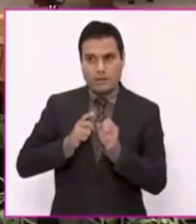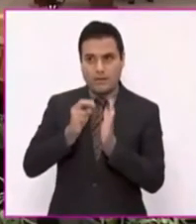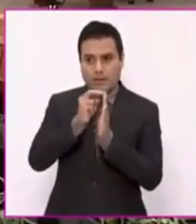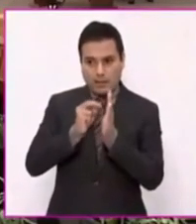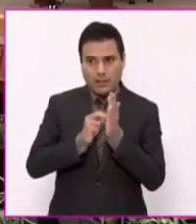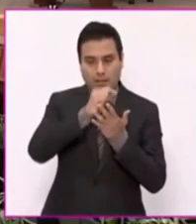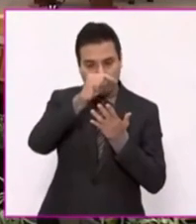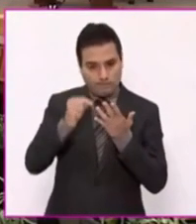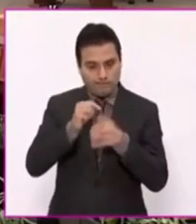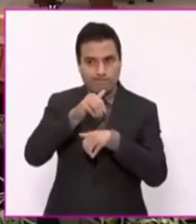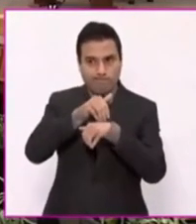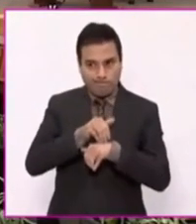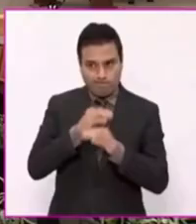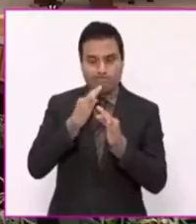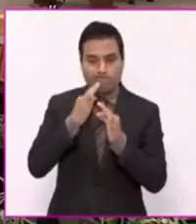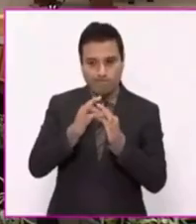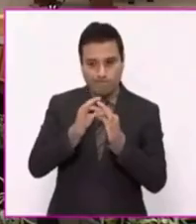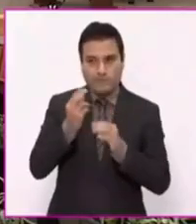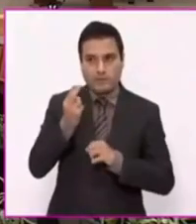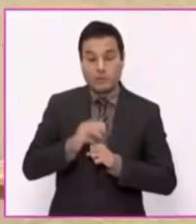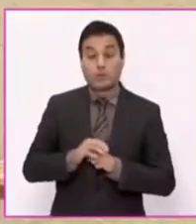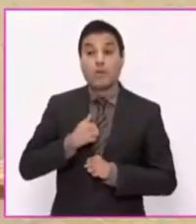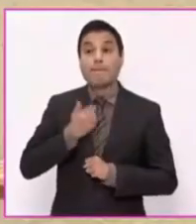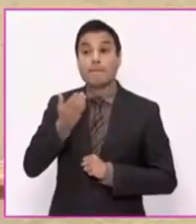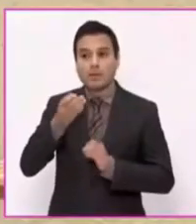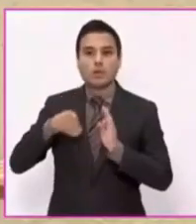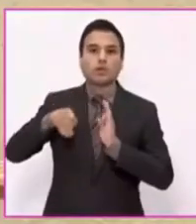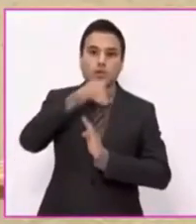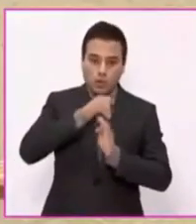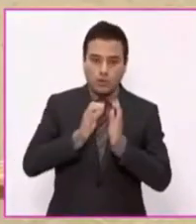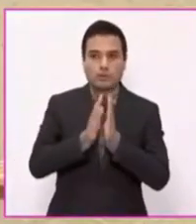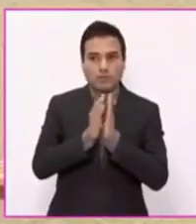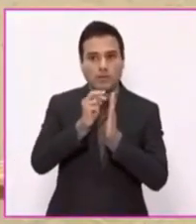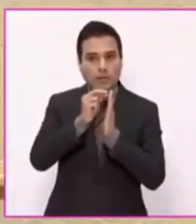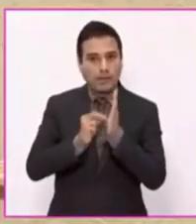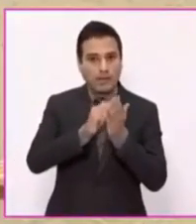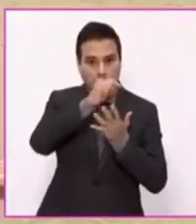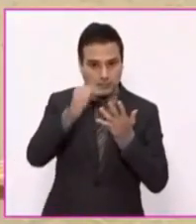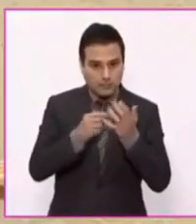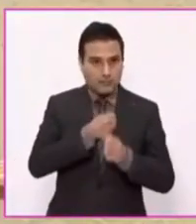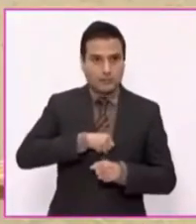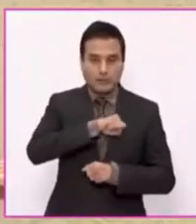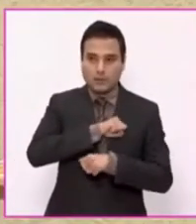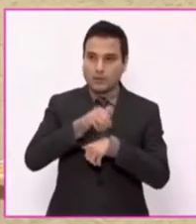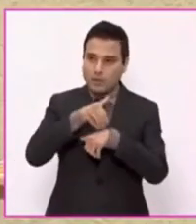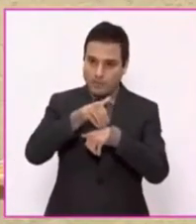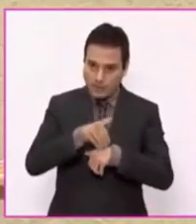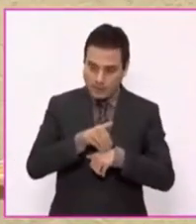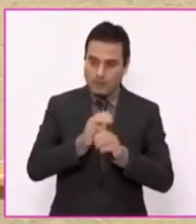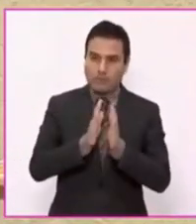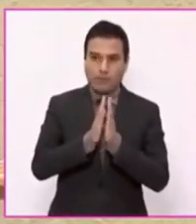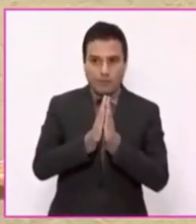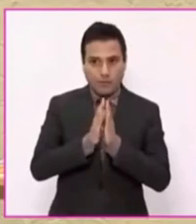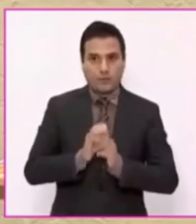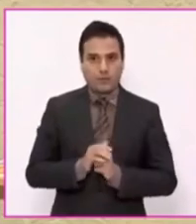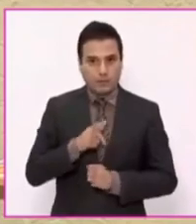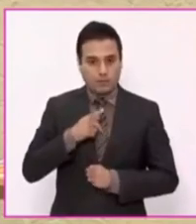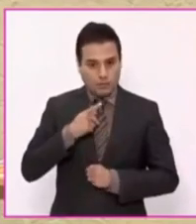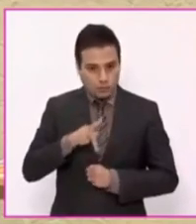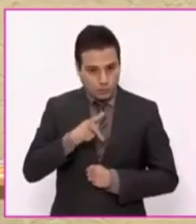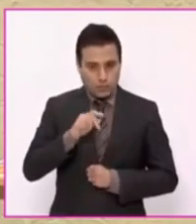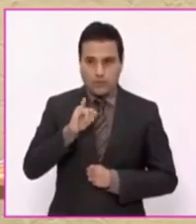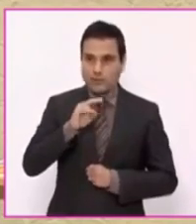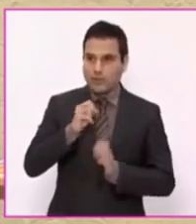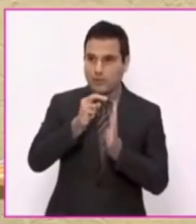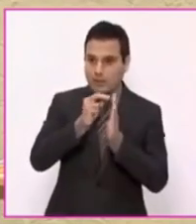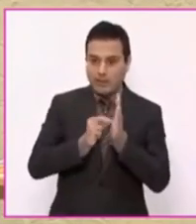vigencia en este instituto. Les ruego a todos que nos ceñamos a lo que son las normas de procedimiento del instituto, con independencia de que eso no